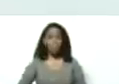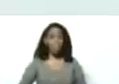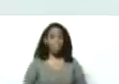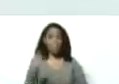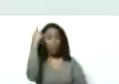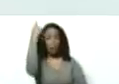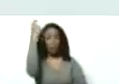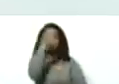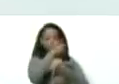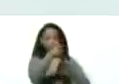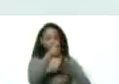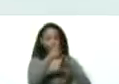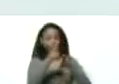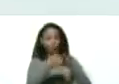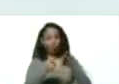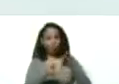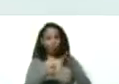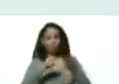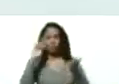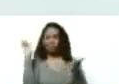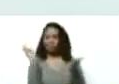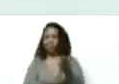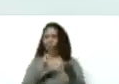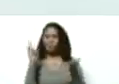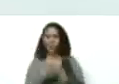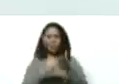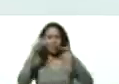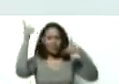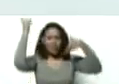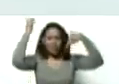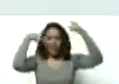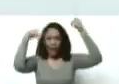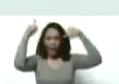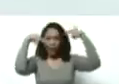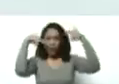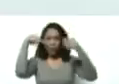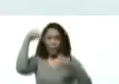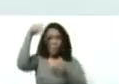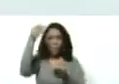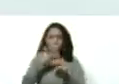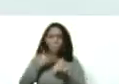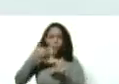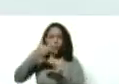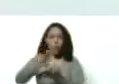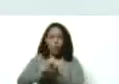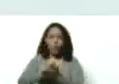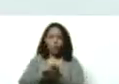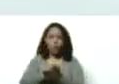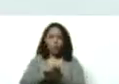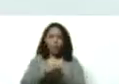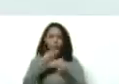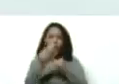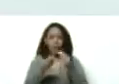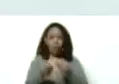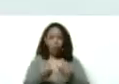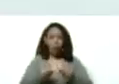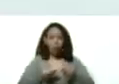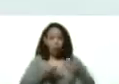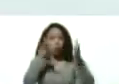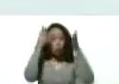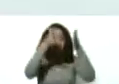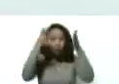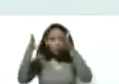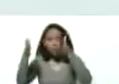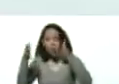línea. De verdad que Chávez sembró en tierra fértil. Porque nosotros